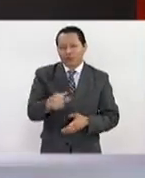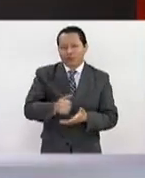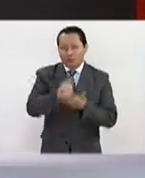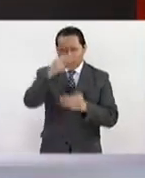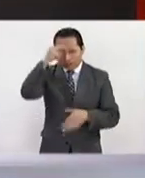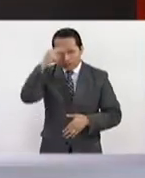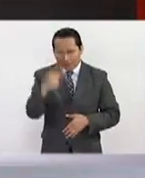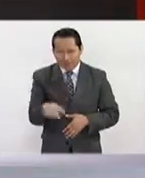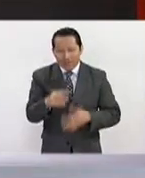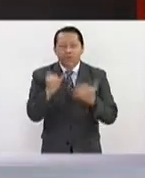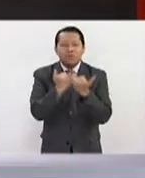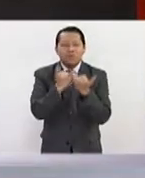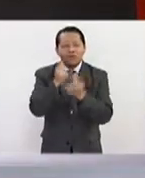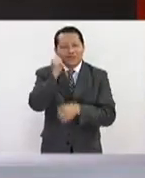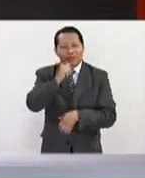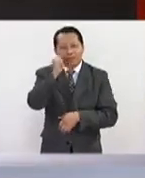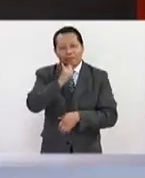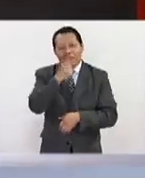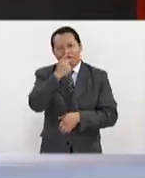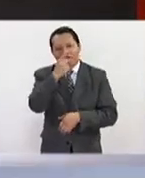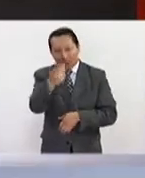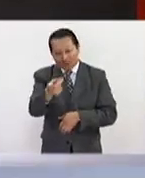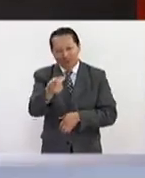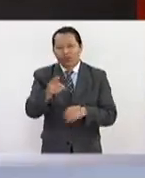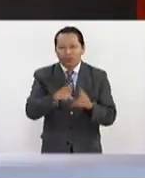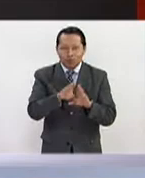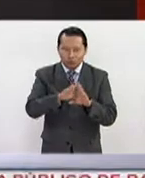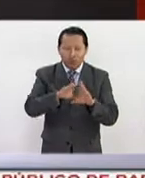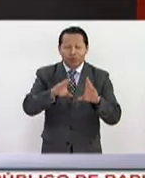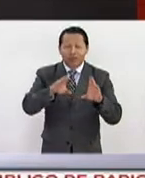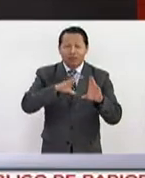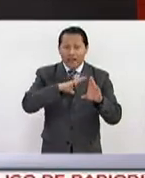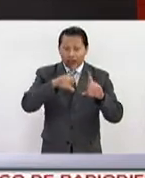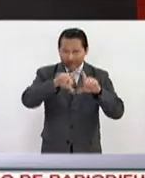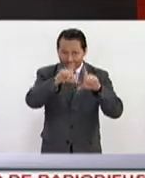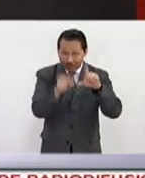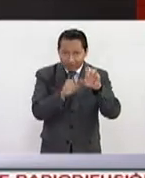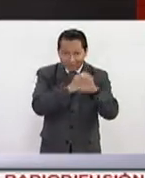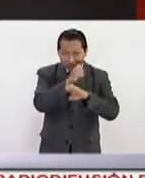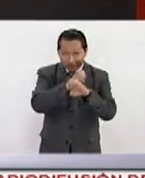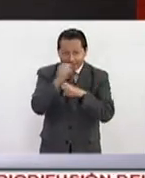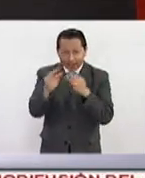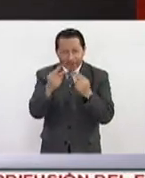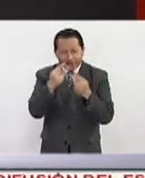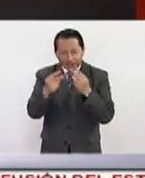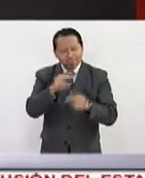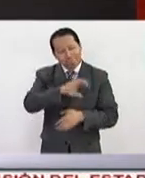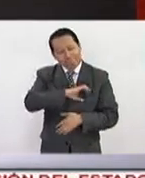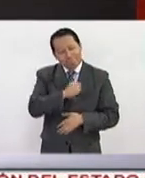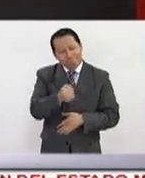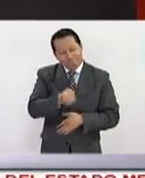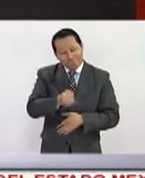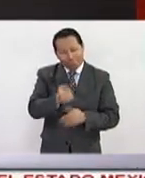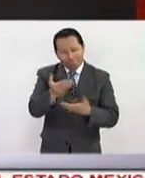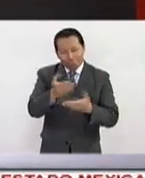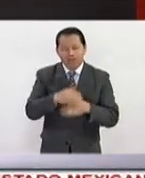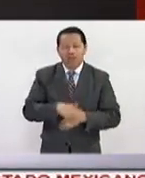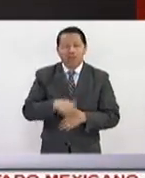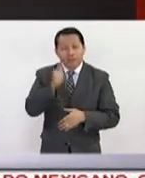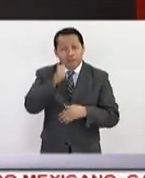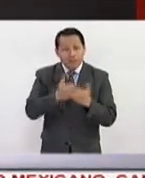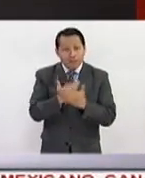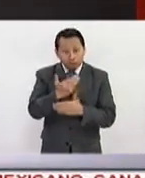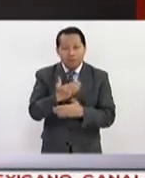del país. Desde aquí, como siempre, un saludo muy afectuoso a quienes nos están viendo en el interior de la República Mexicana. Saludo con gusto, como